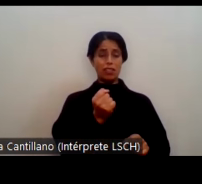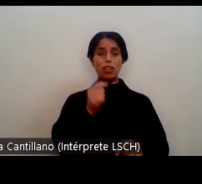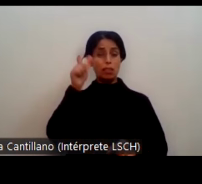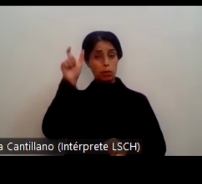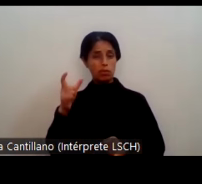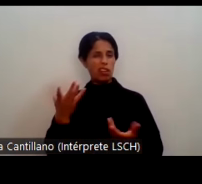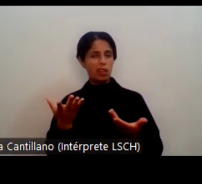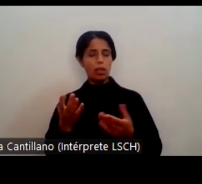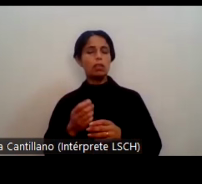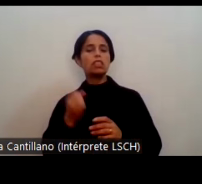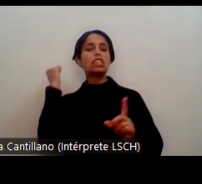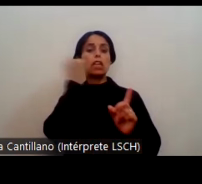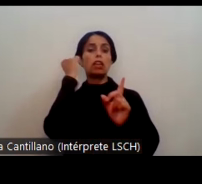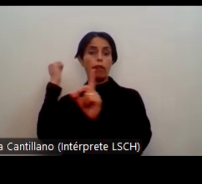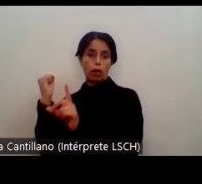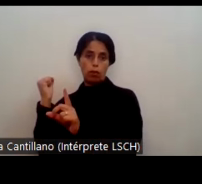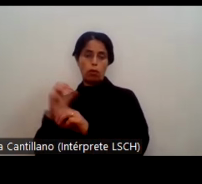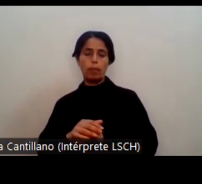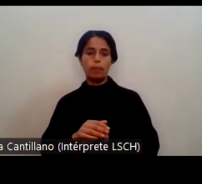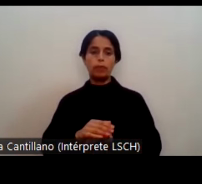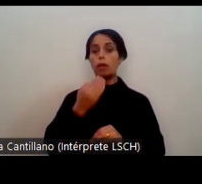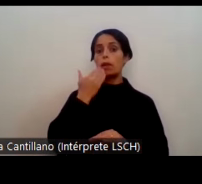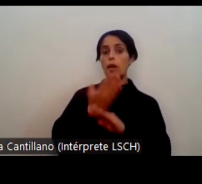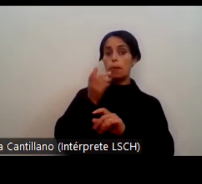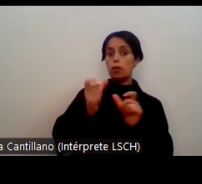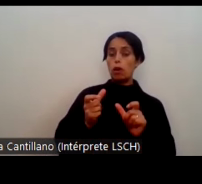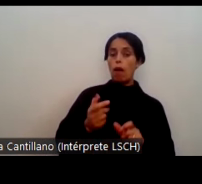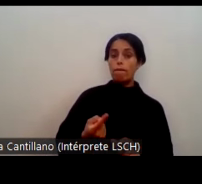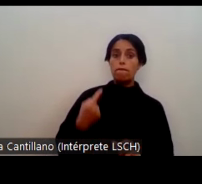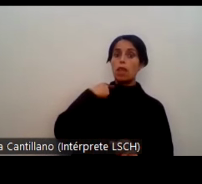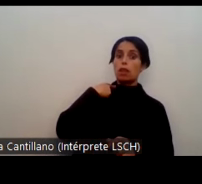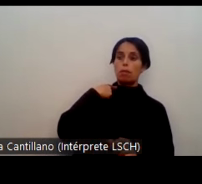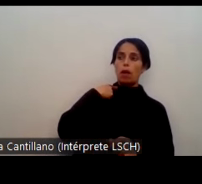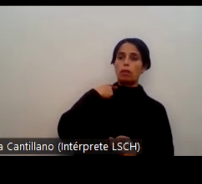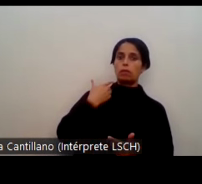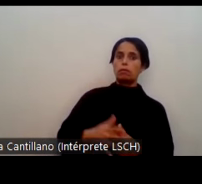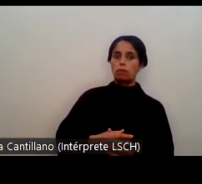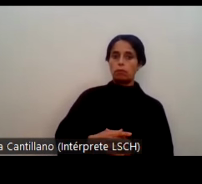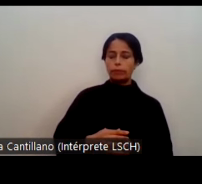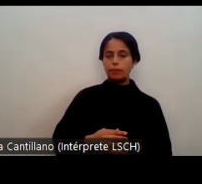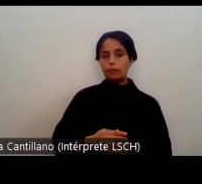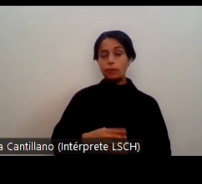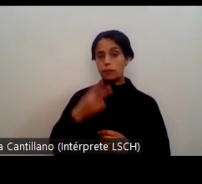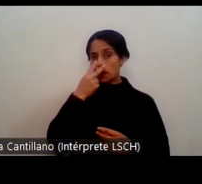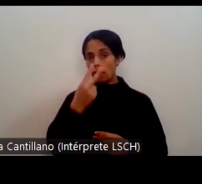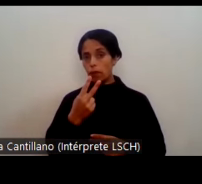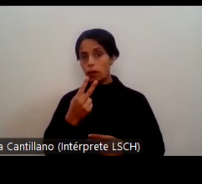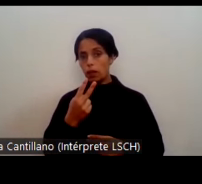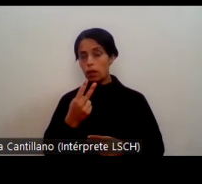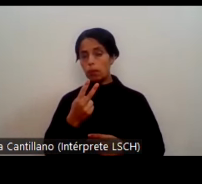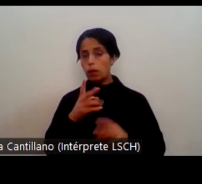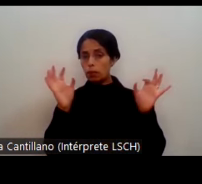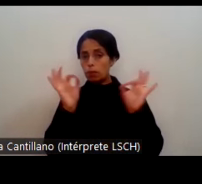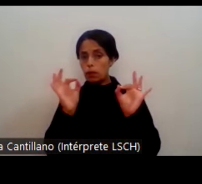sacrificadores, tenemos una contraparte que son las víctimas, por lo menos según la interpretación